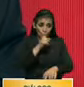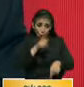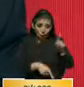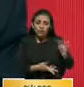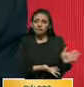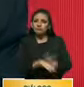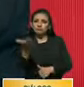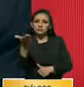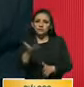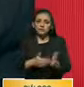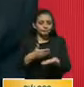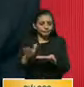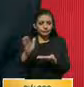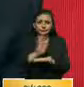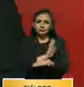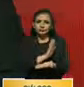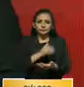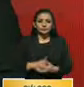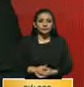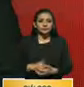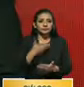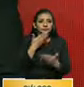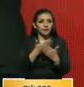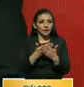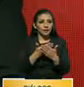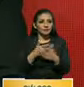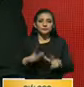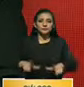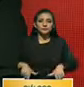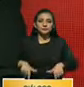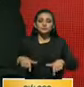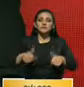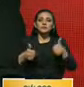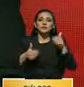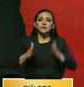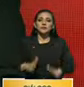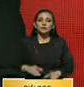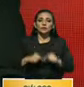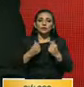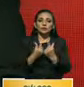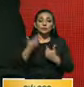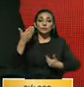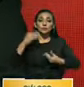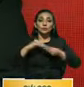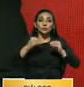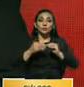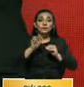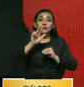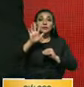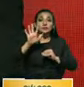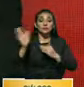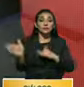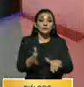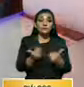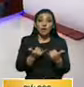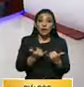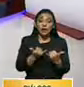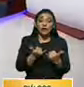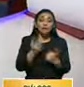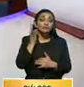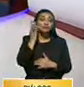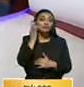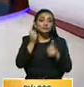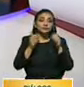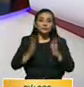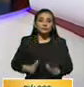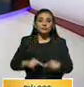segundos. Sale. Muchas gracias a Lenín Moreno, candidato de Alianza País. Vamos a escuchar de inmediato la palabra de Cintia Viteri,